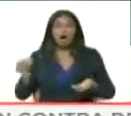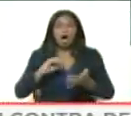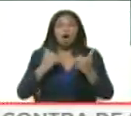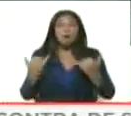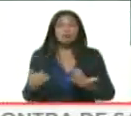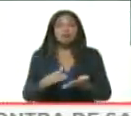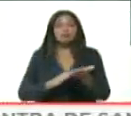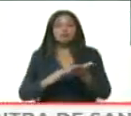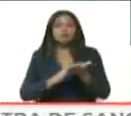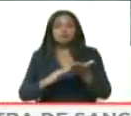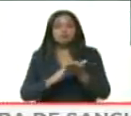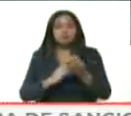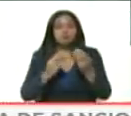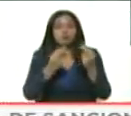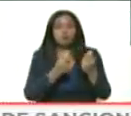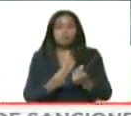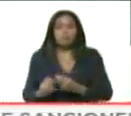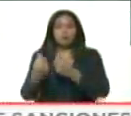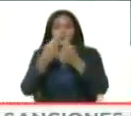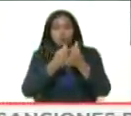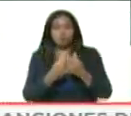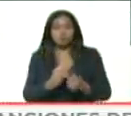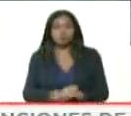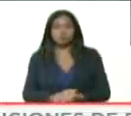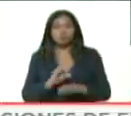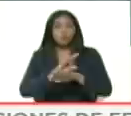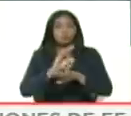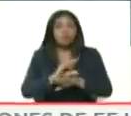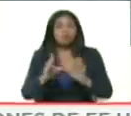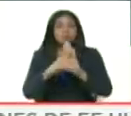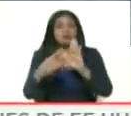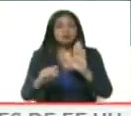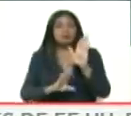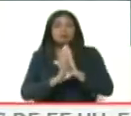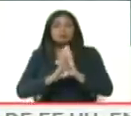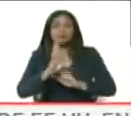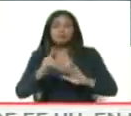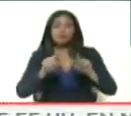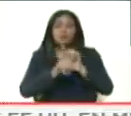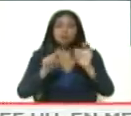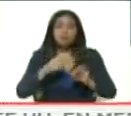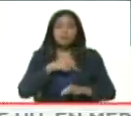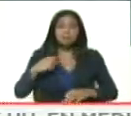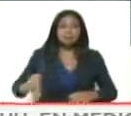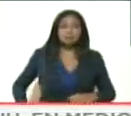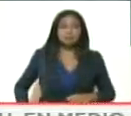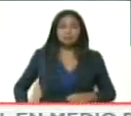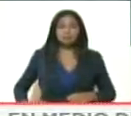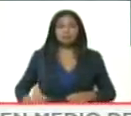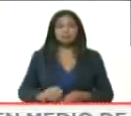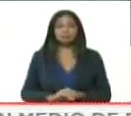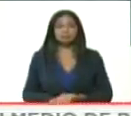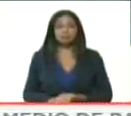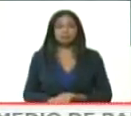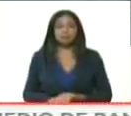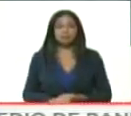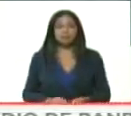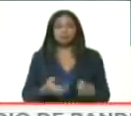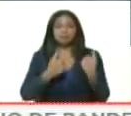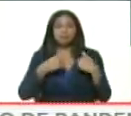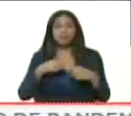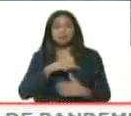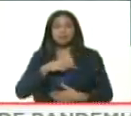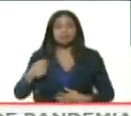de la economía, a la preservación del derecho al desarrollo tanto de China y el papel de China que China